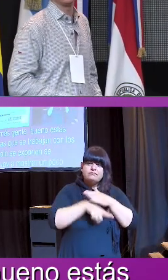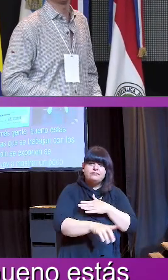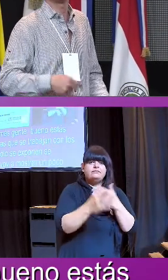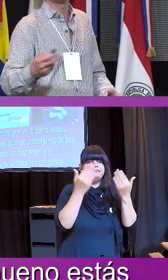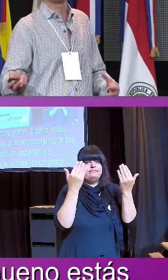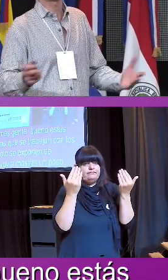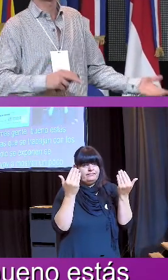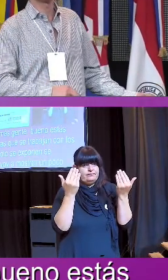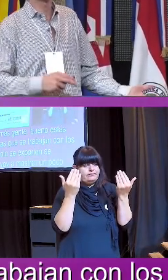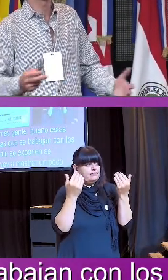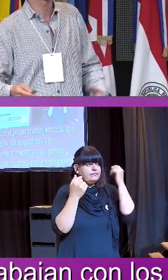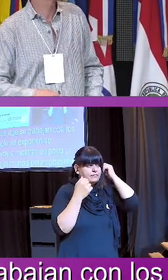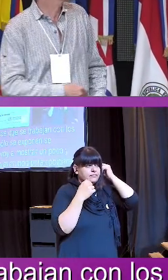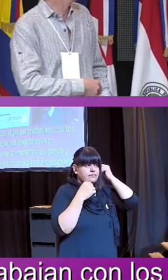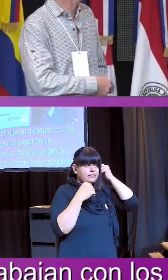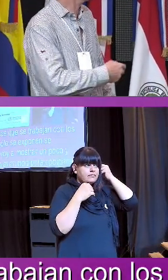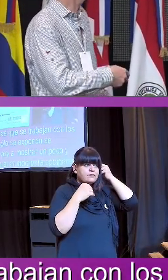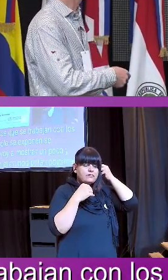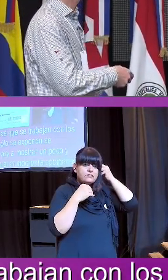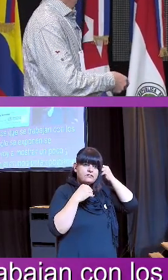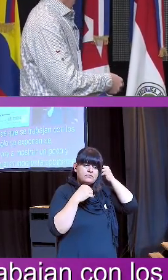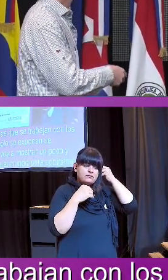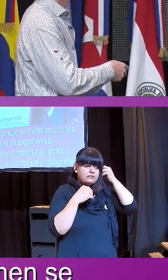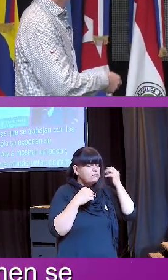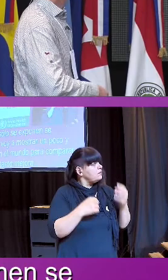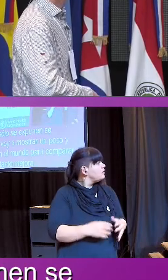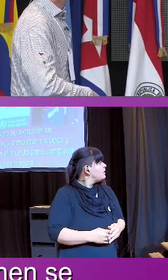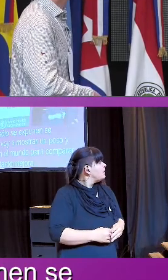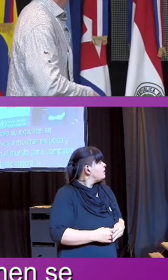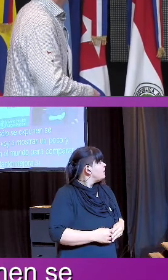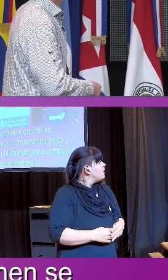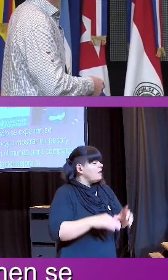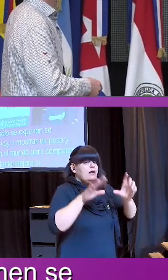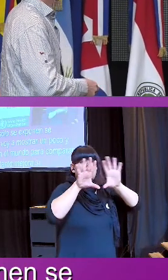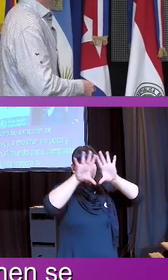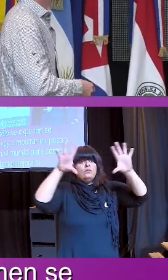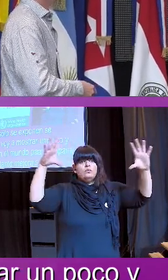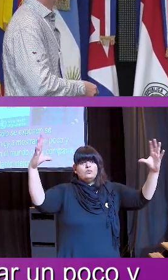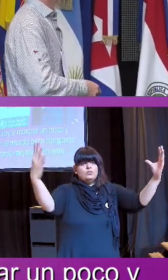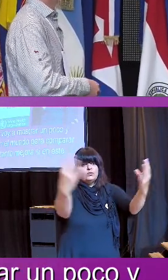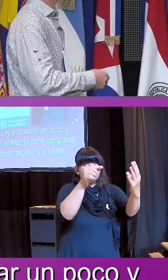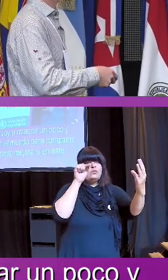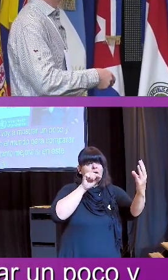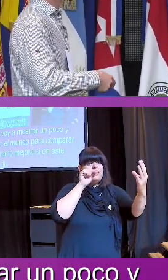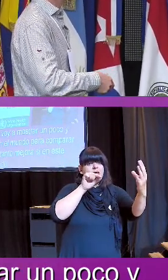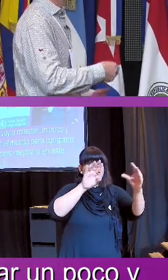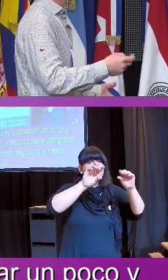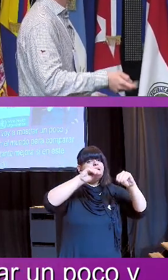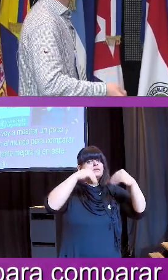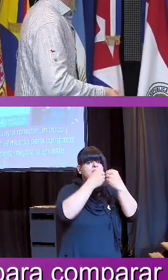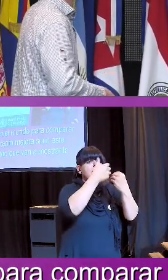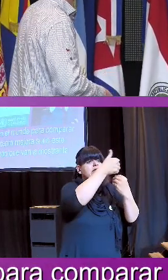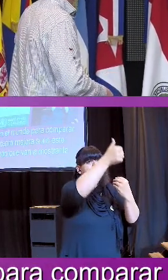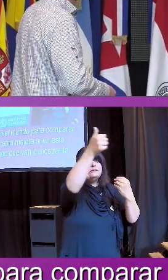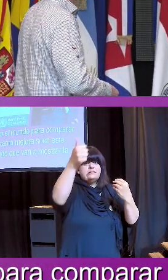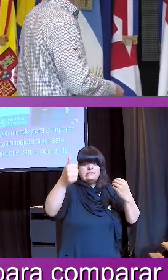en el mundo para comparar con los que no lo hacen a ver qué tanto mejora, ¿sí? En este momento hay como 6 en el mundo que van a mostrar la efectividad si